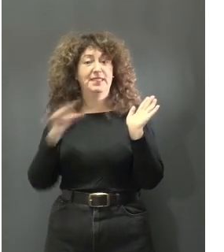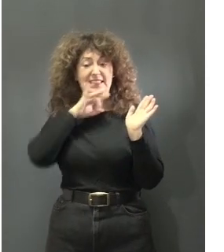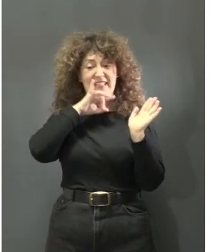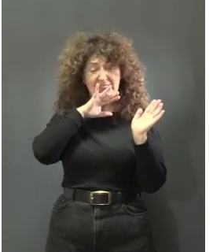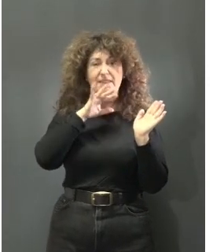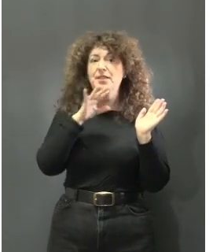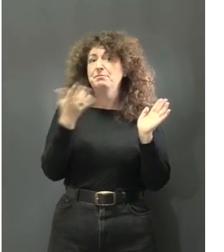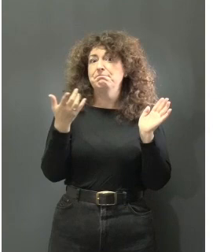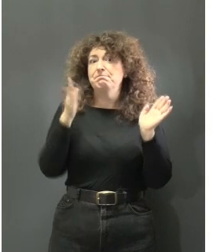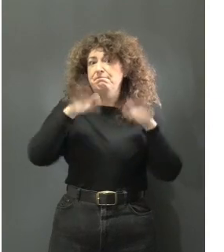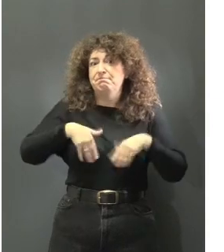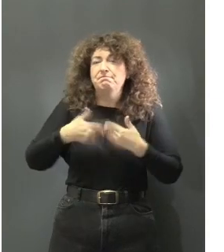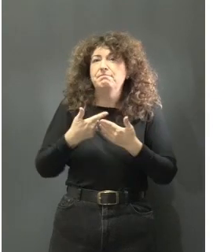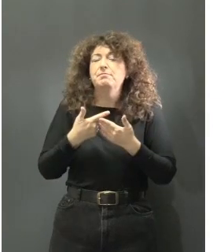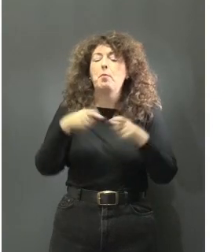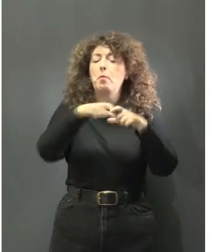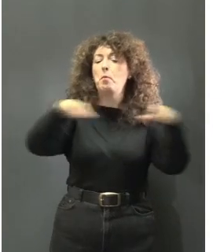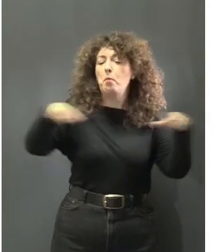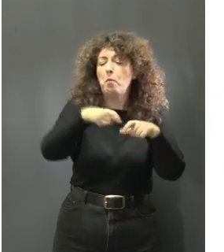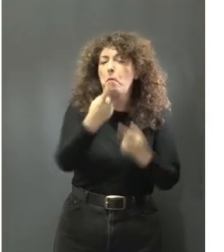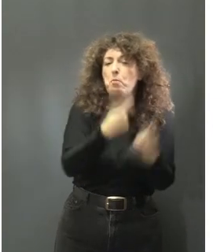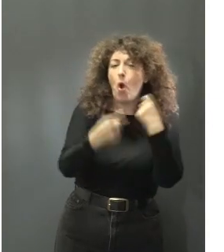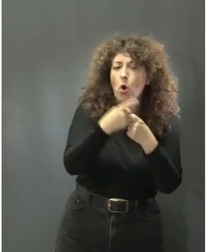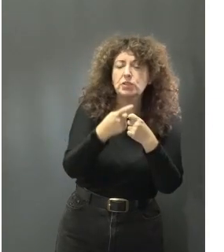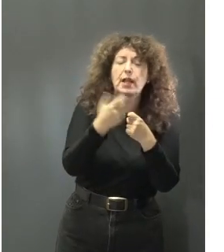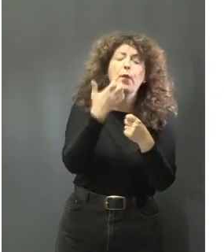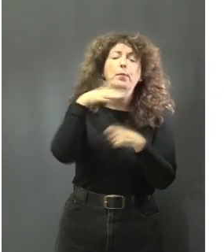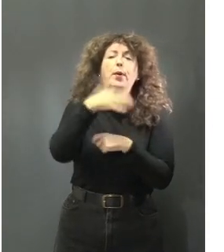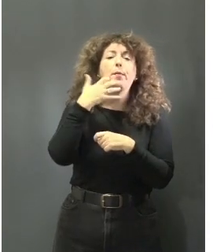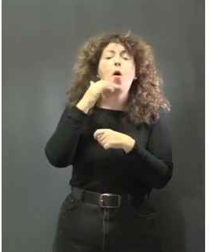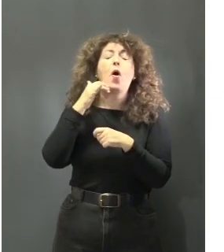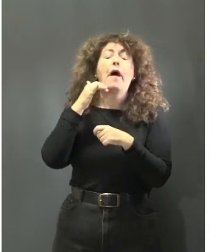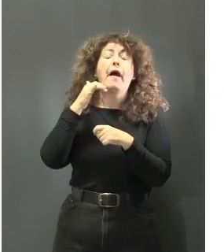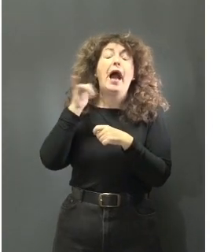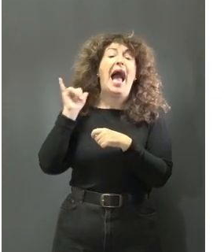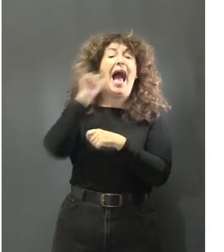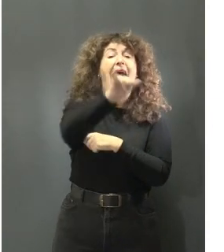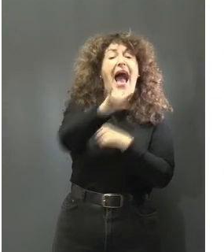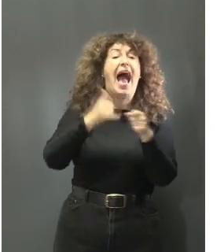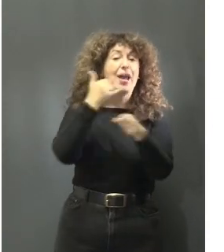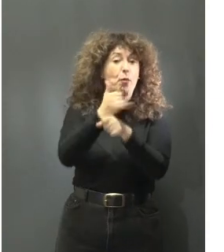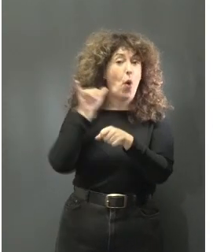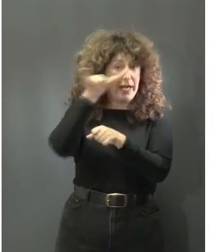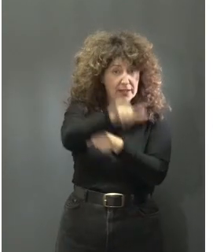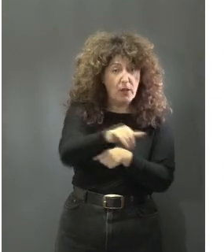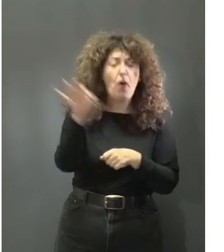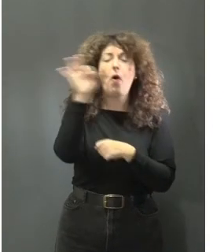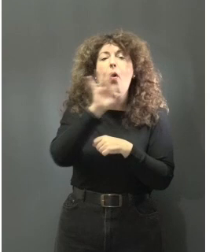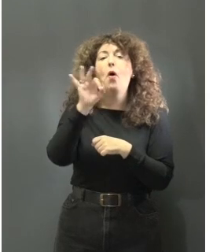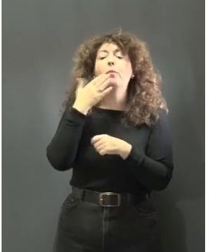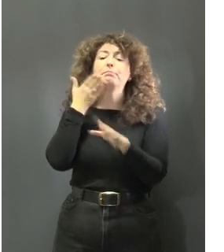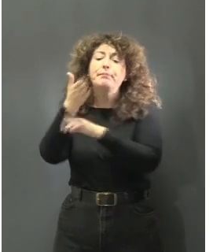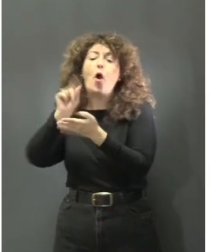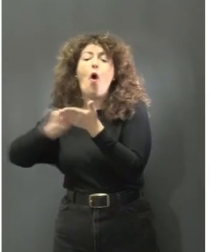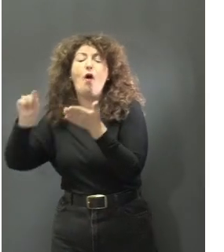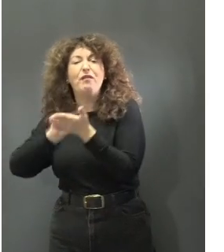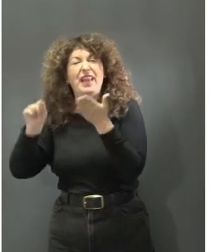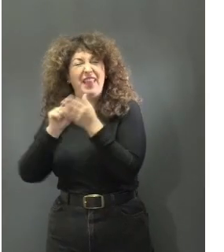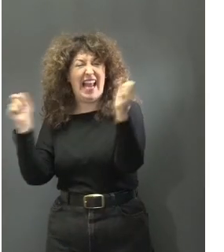el mostrador de lo que sea, desde un aeropuerto o una oficina que es una aseguradora.